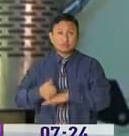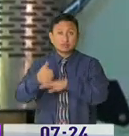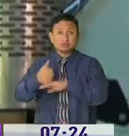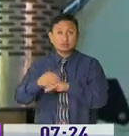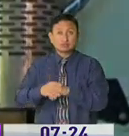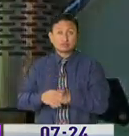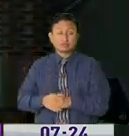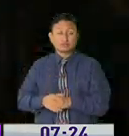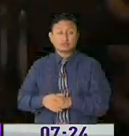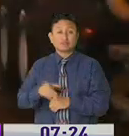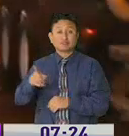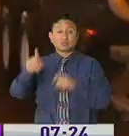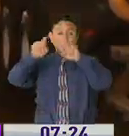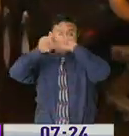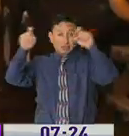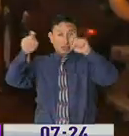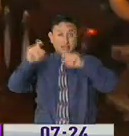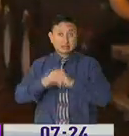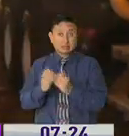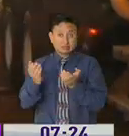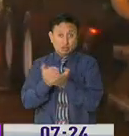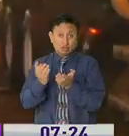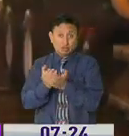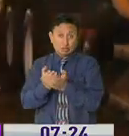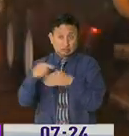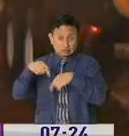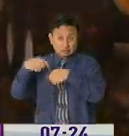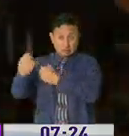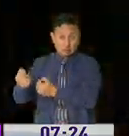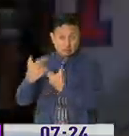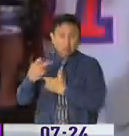está encargada de la recolección de basura en Guayaquil y que